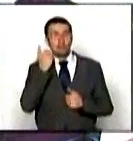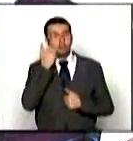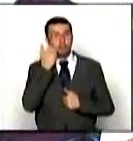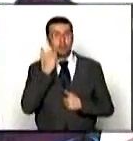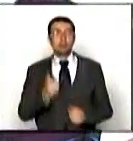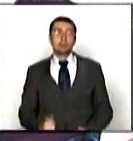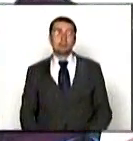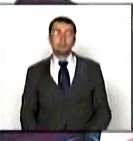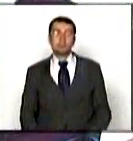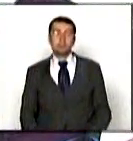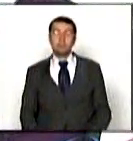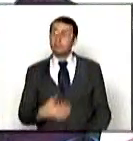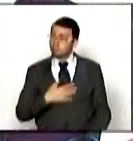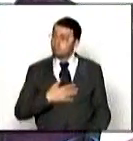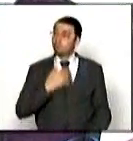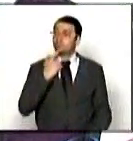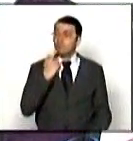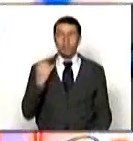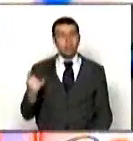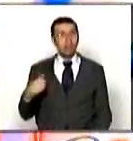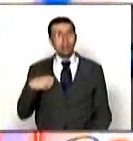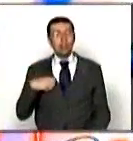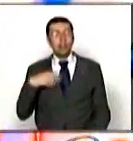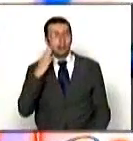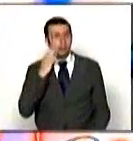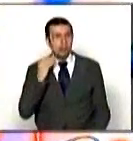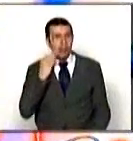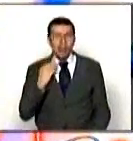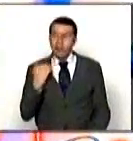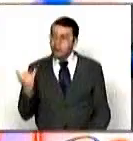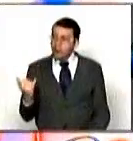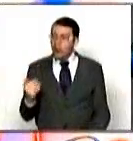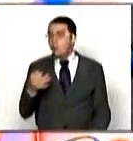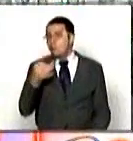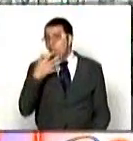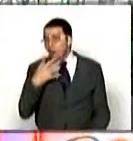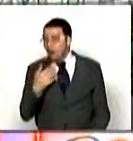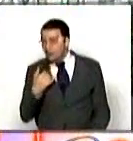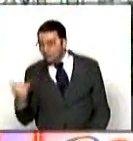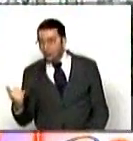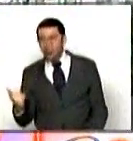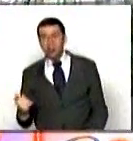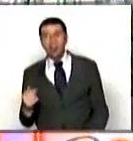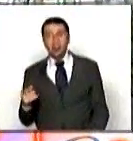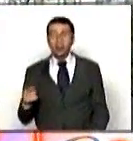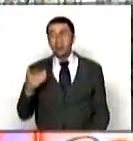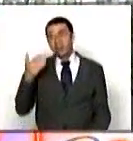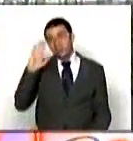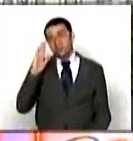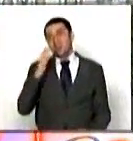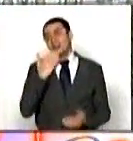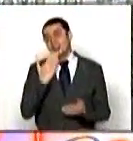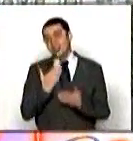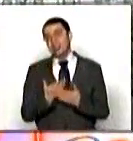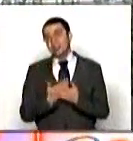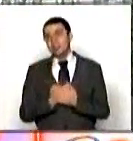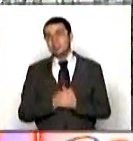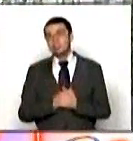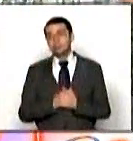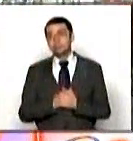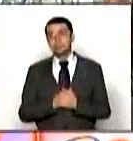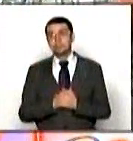Dígamelo a mí, que he tenido alguna experiencia con ese tipo de medicamentos y que gracias a Dios y